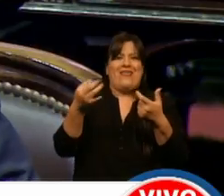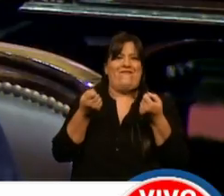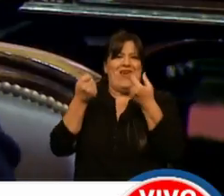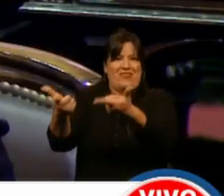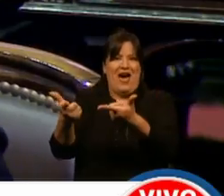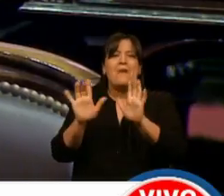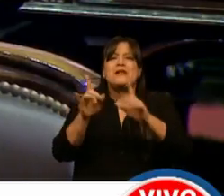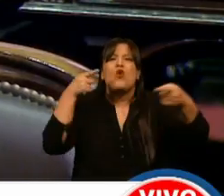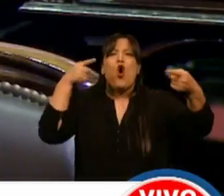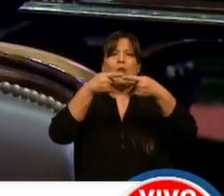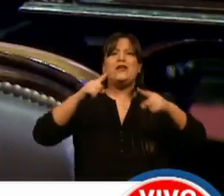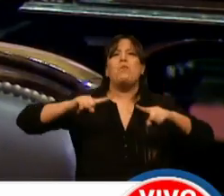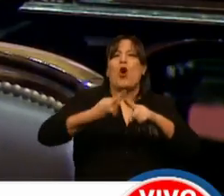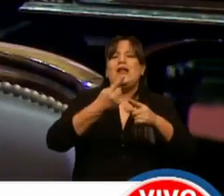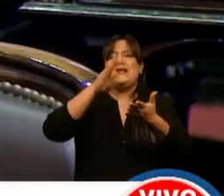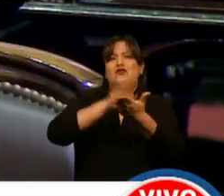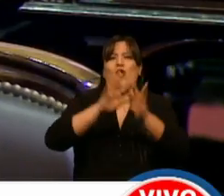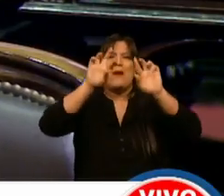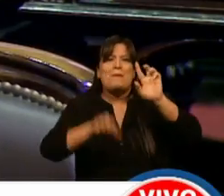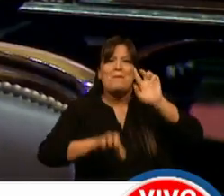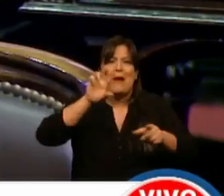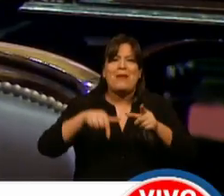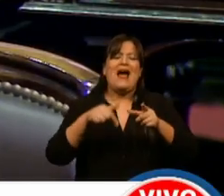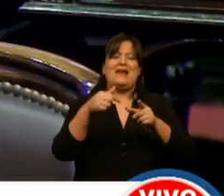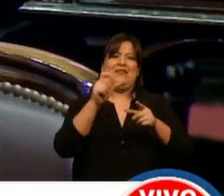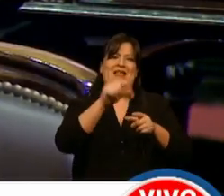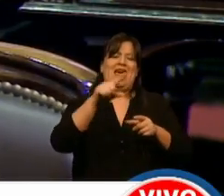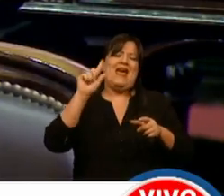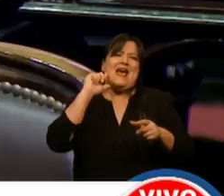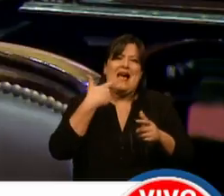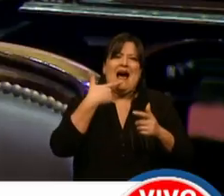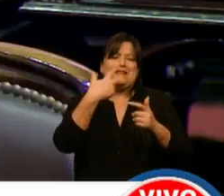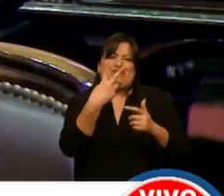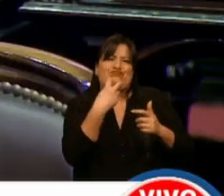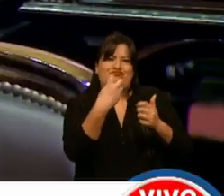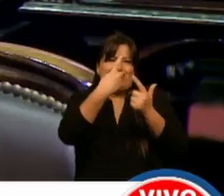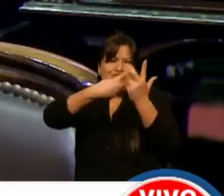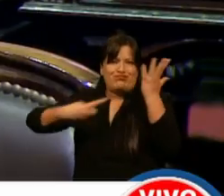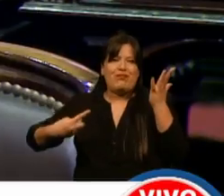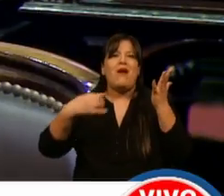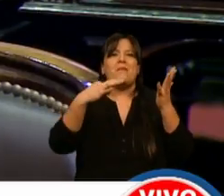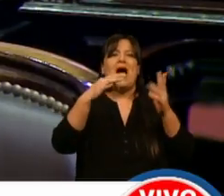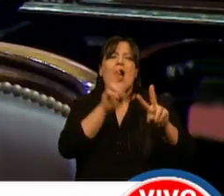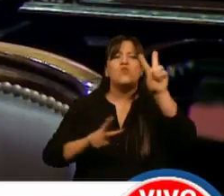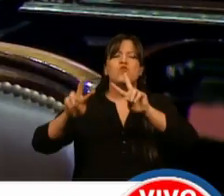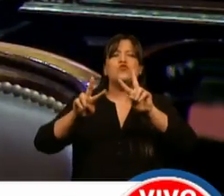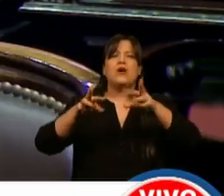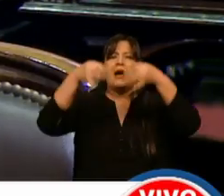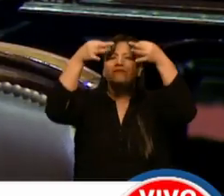otros objetivos de política energética como el uso y la transición hacia una matriz más limpia